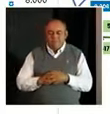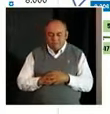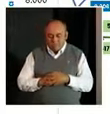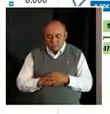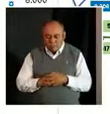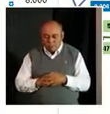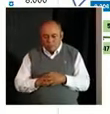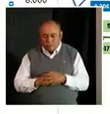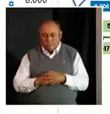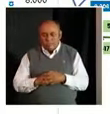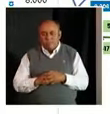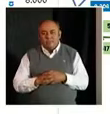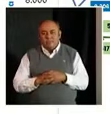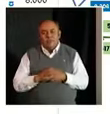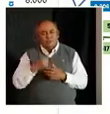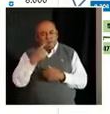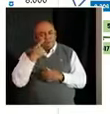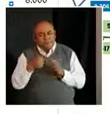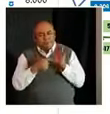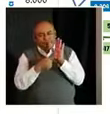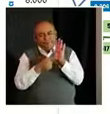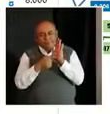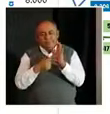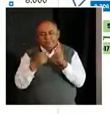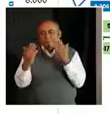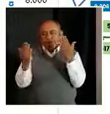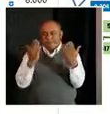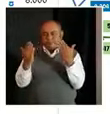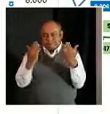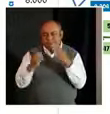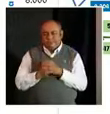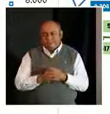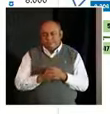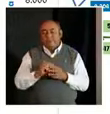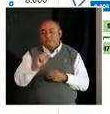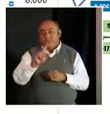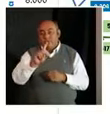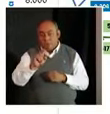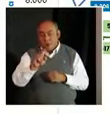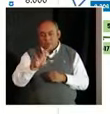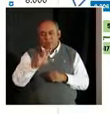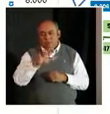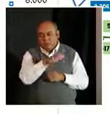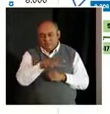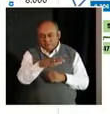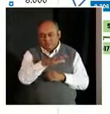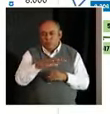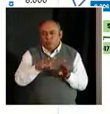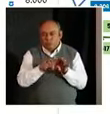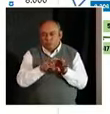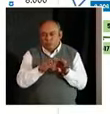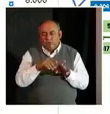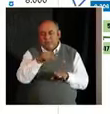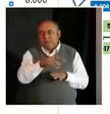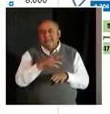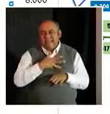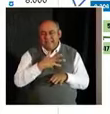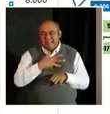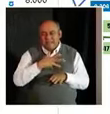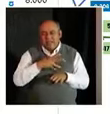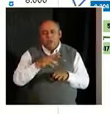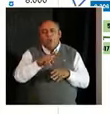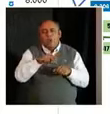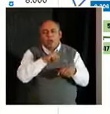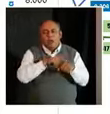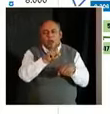Y aquí vemos la relación entre las fuentes superficiales y las fuentes